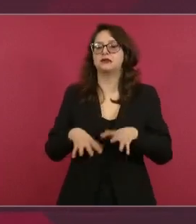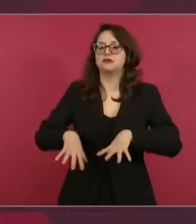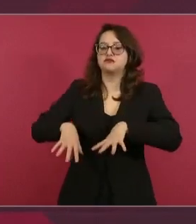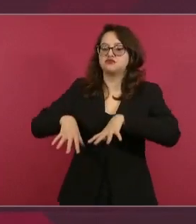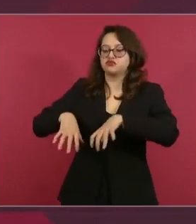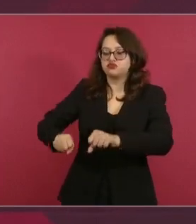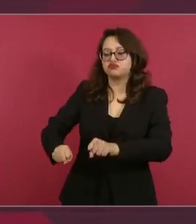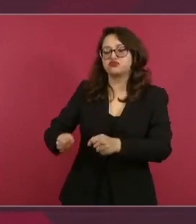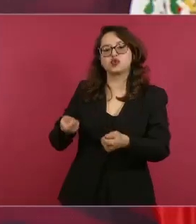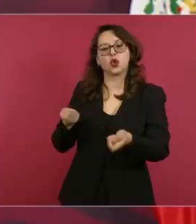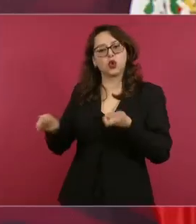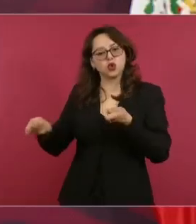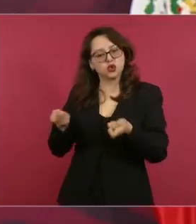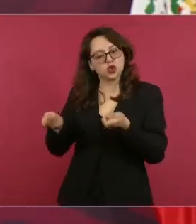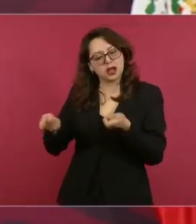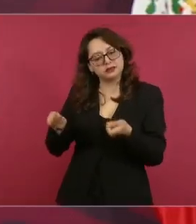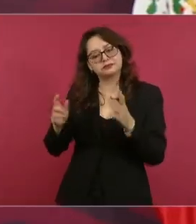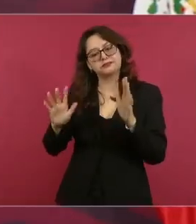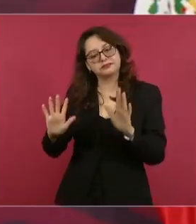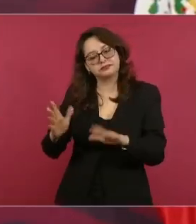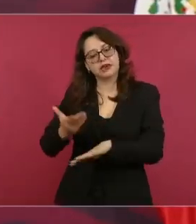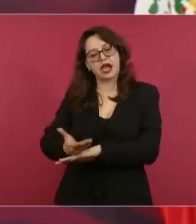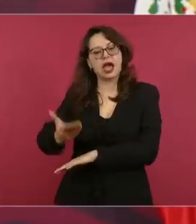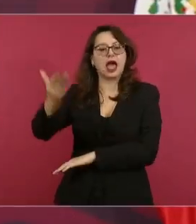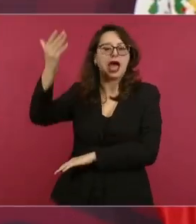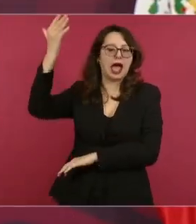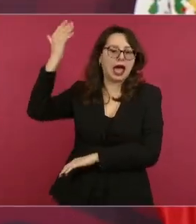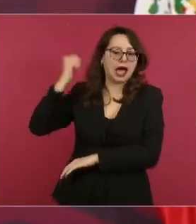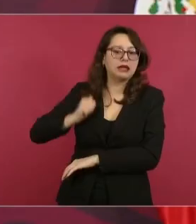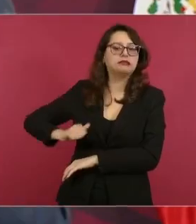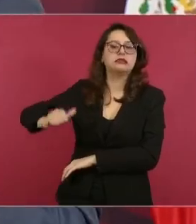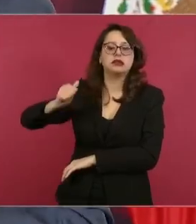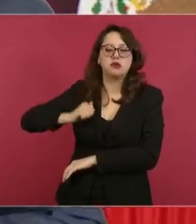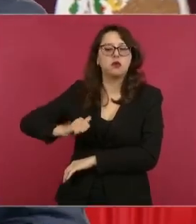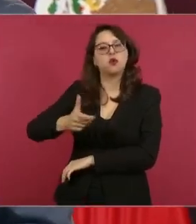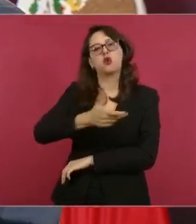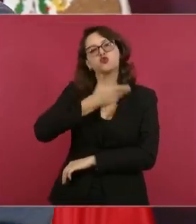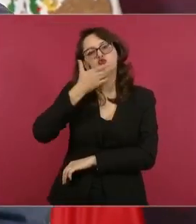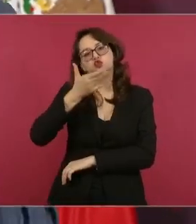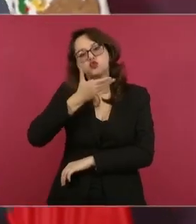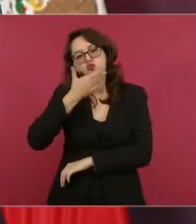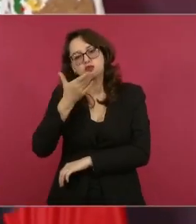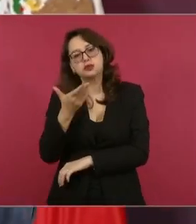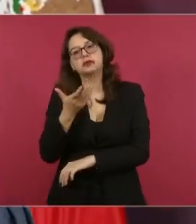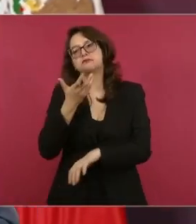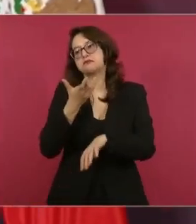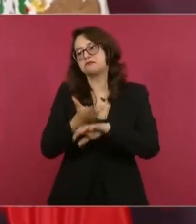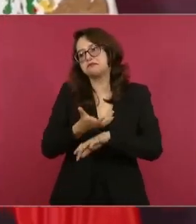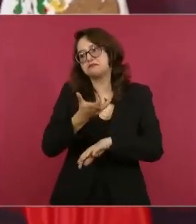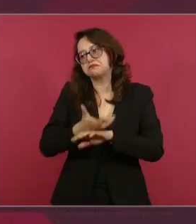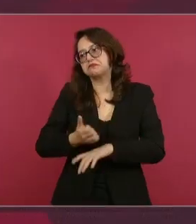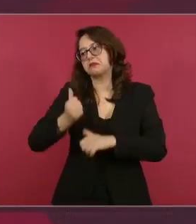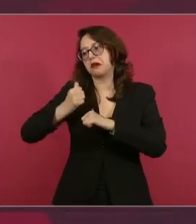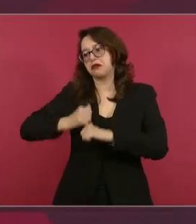en aquellos tiempos hubieron autoridades que lo permitieron.